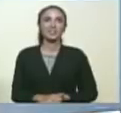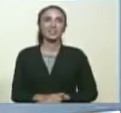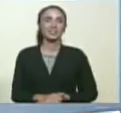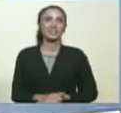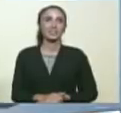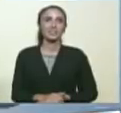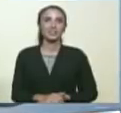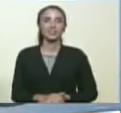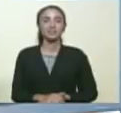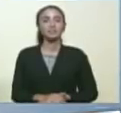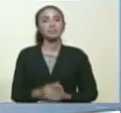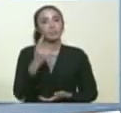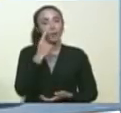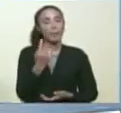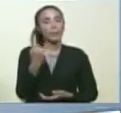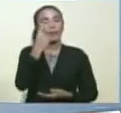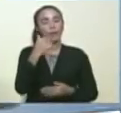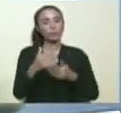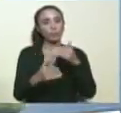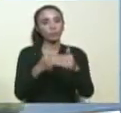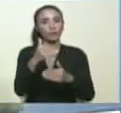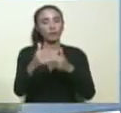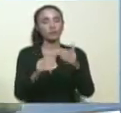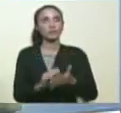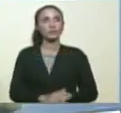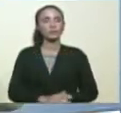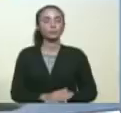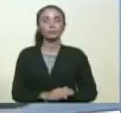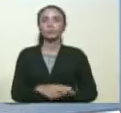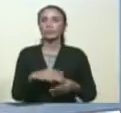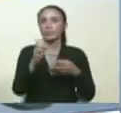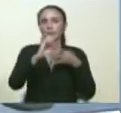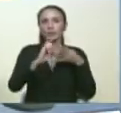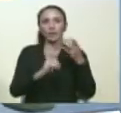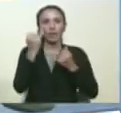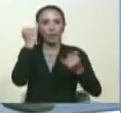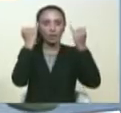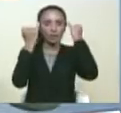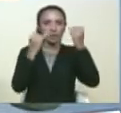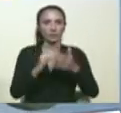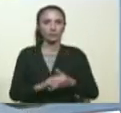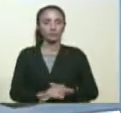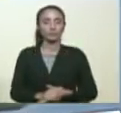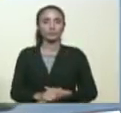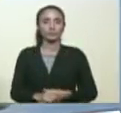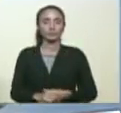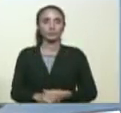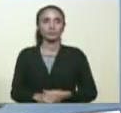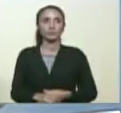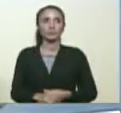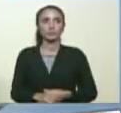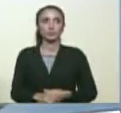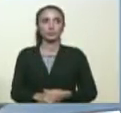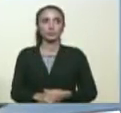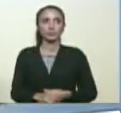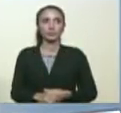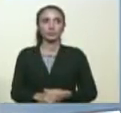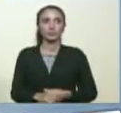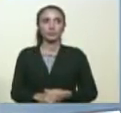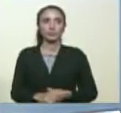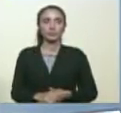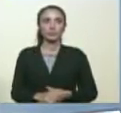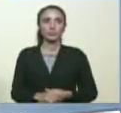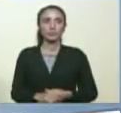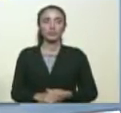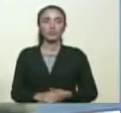Primer eslabón clave, camarada. Mira, es que tenemos la estrategia. Y si cumplimos esto, ¿cómo se diría en campo militar? Si se